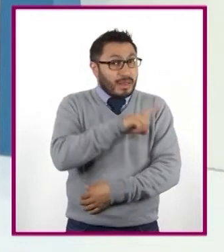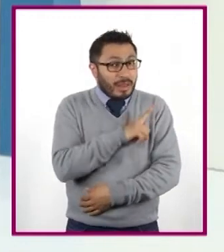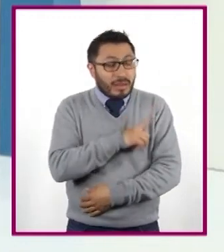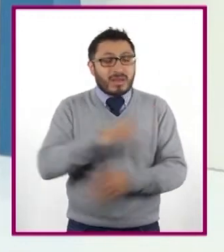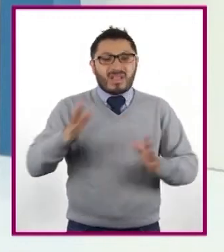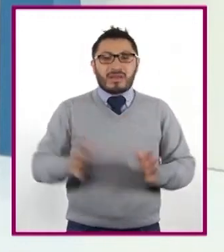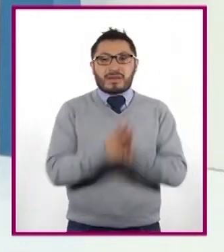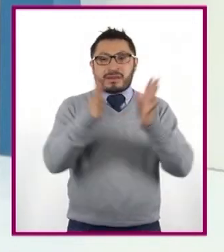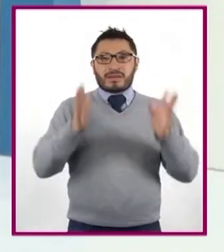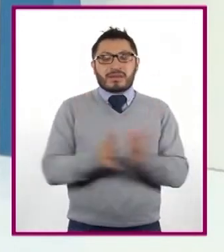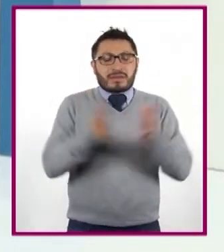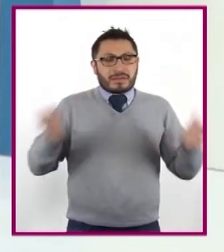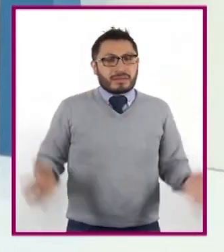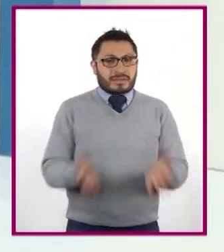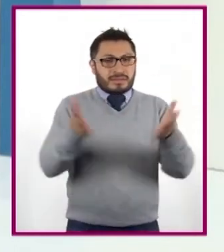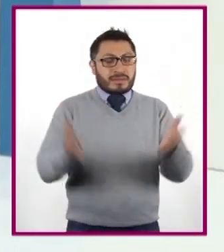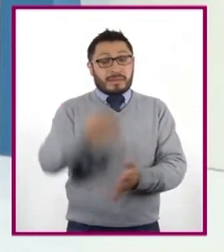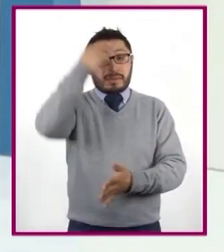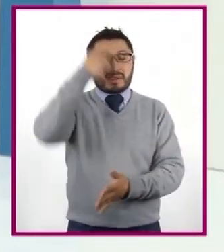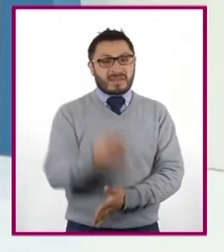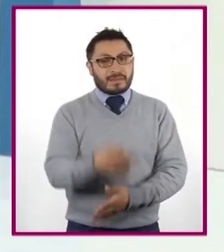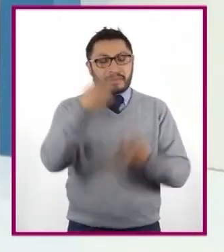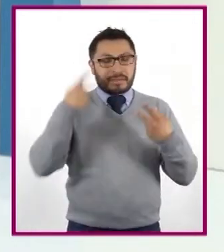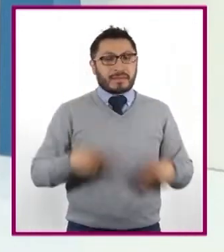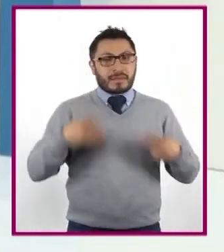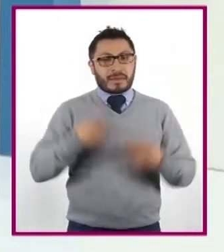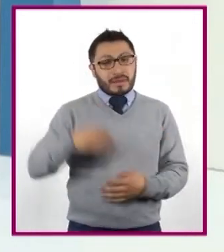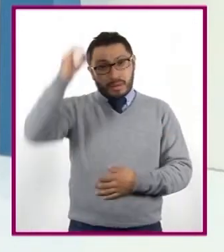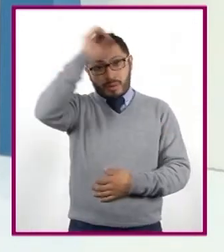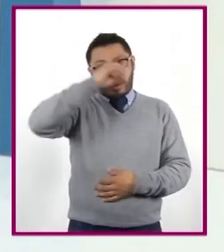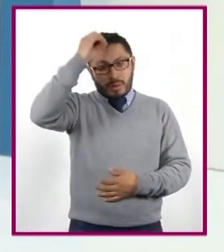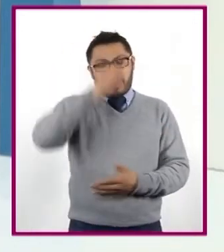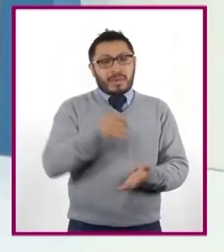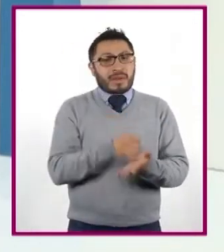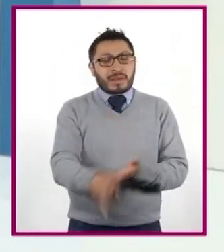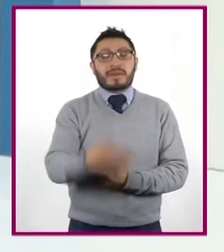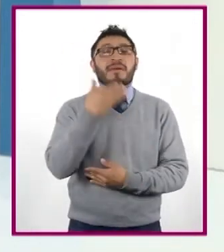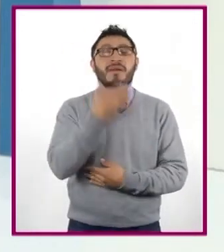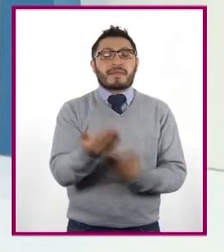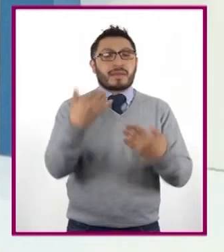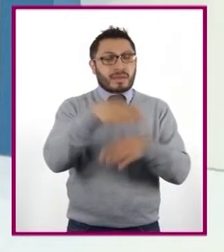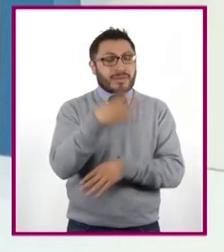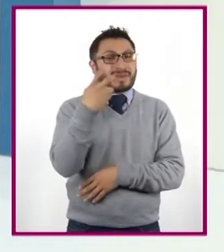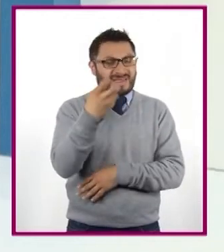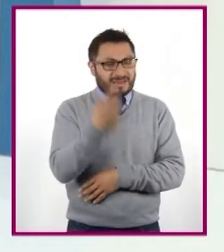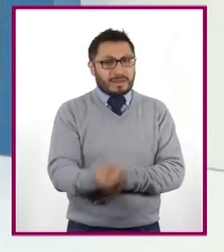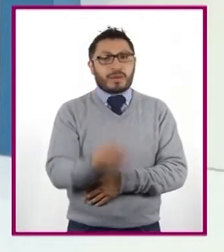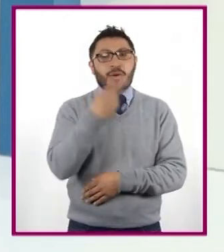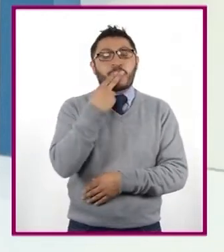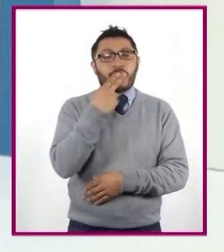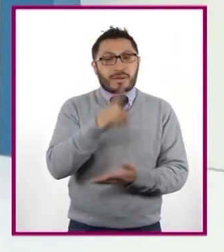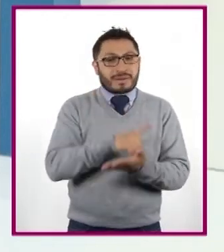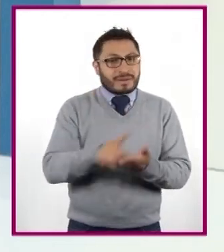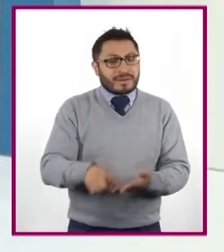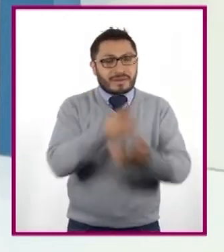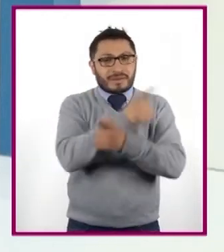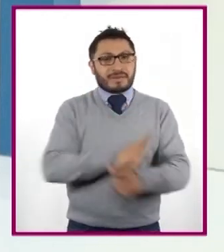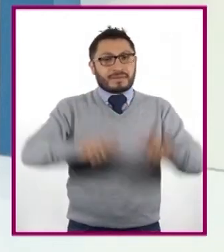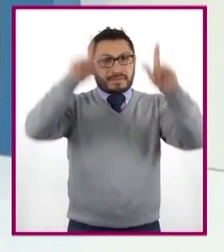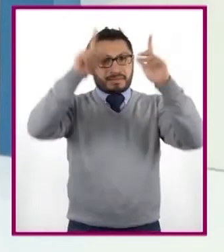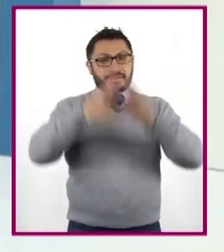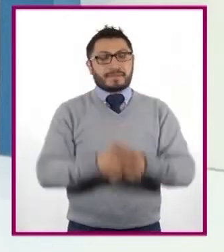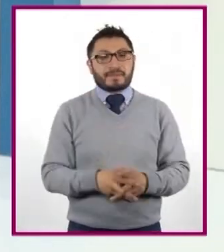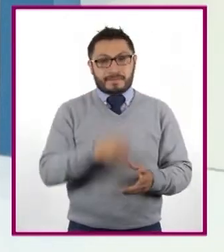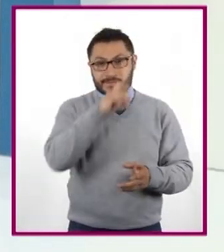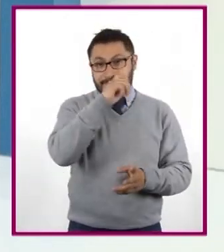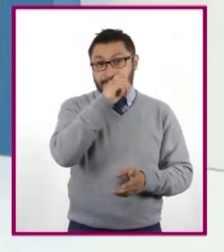la participación para que las personas opinen y tomen decisiones. De esa manera, ejercen el derecho a la libertad.